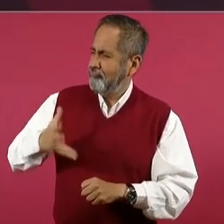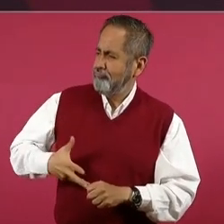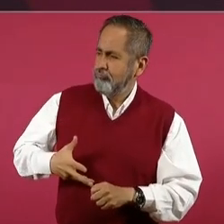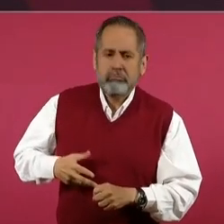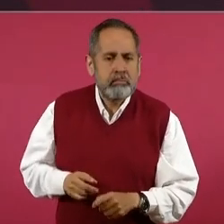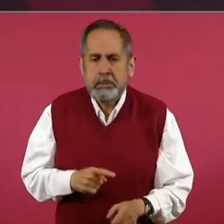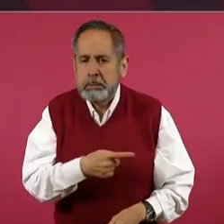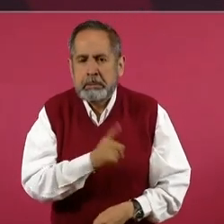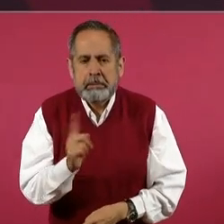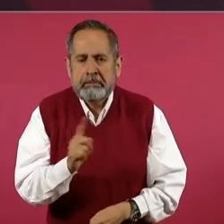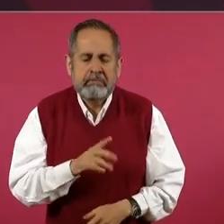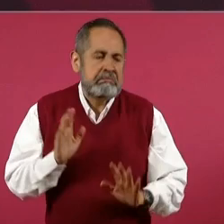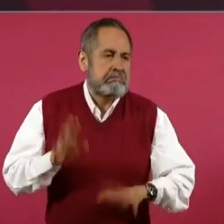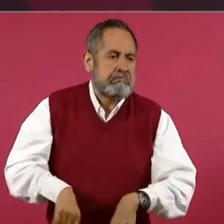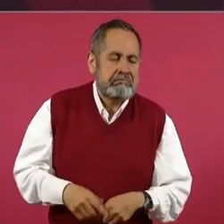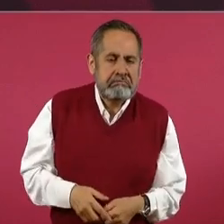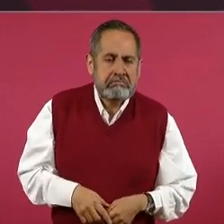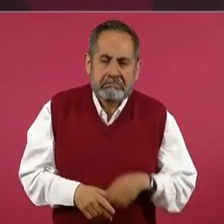y ya